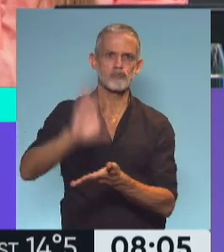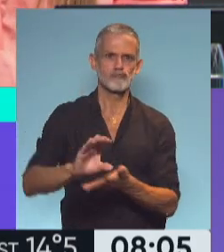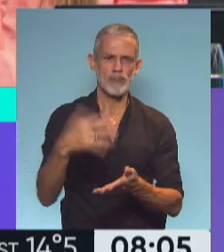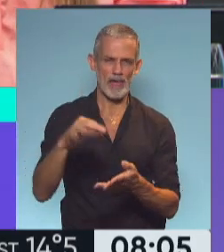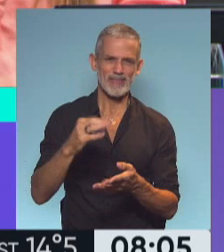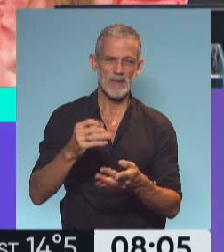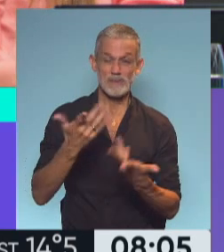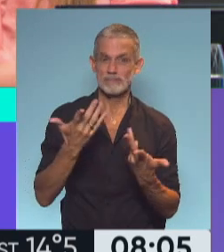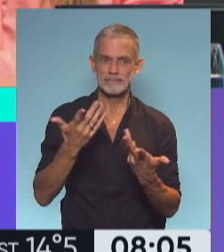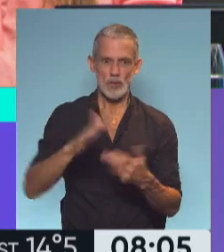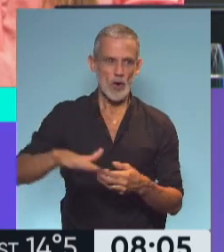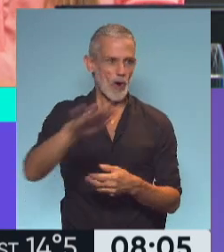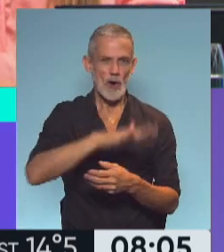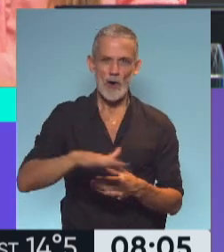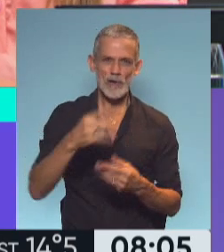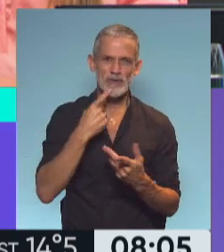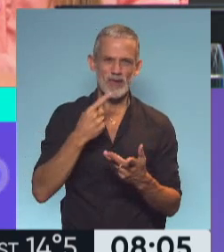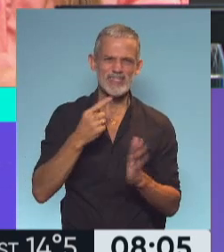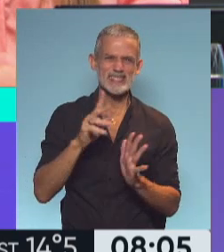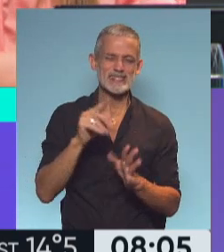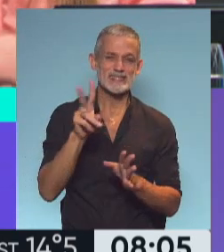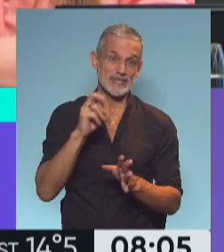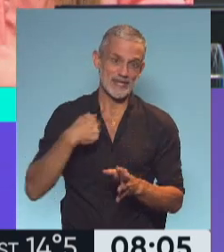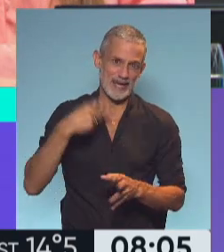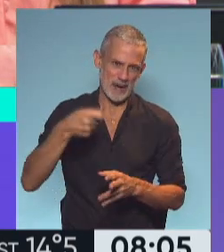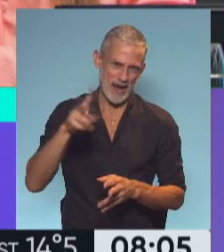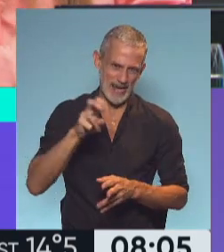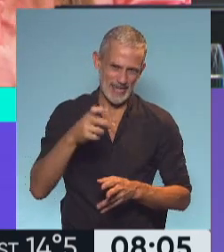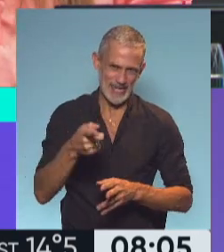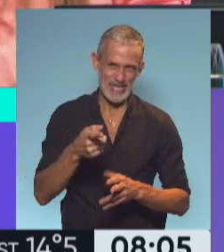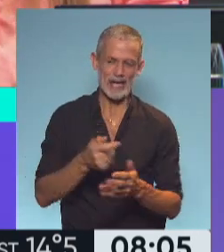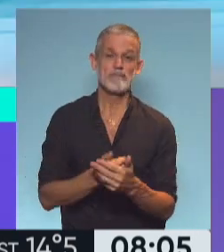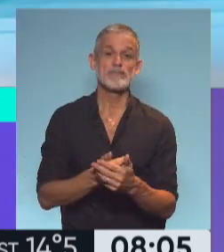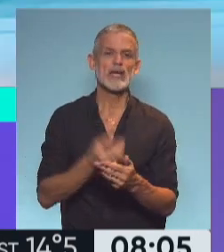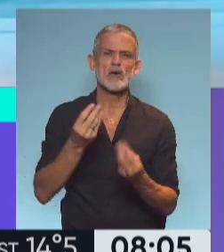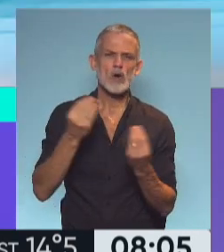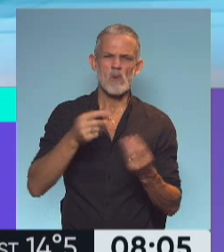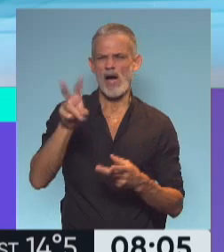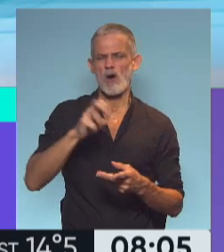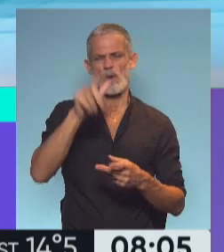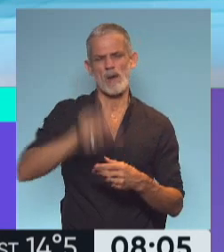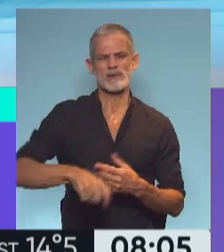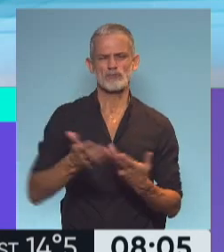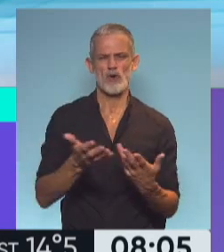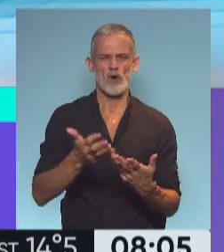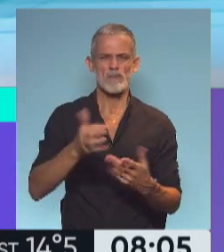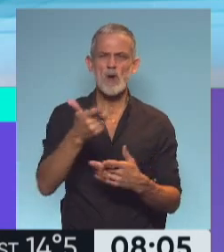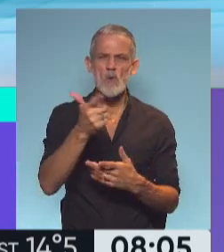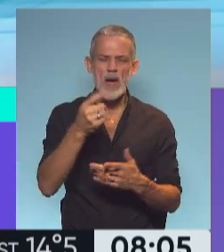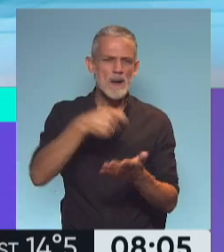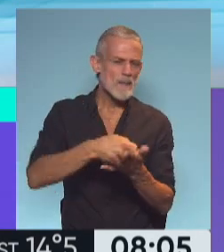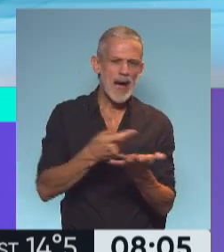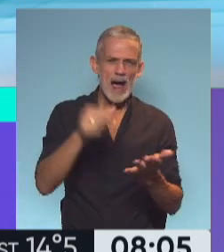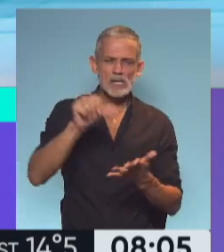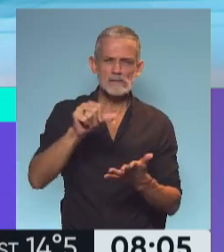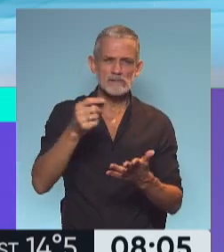un contexto que te dicen del lado de los inquilinos. Bueno, pero lo escuchábamos recién, ¿no? ¿Cómo le vas a cobrar a alguien que no tiene para pagar si